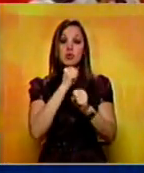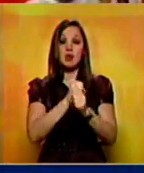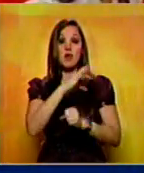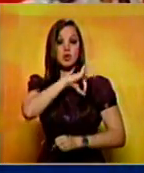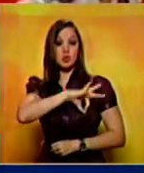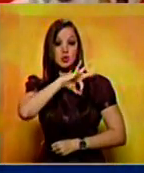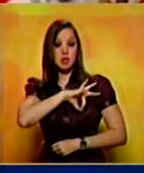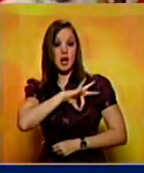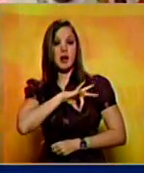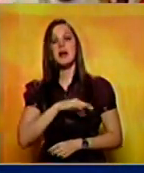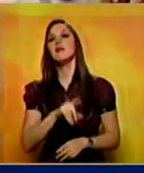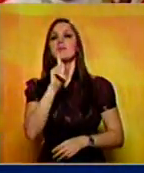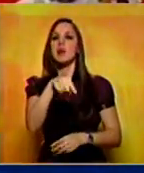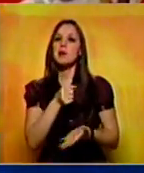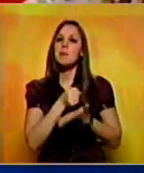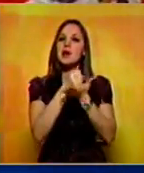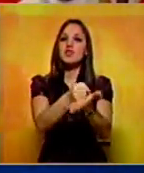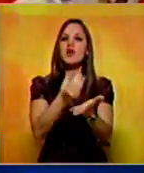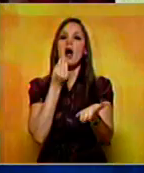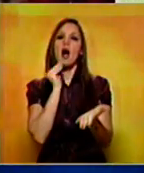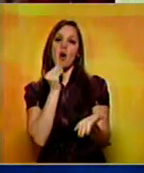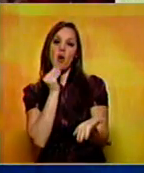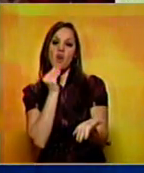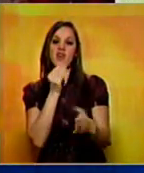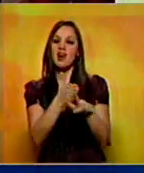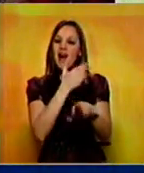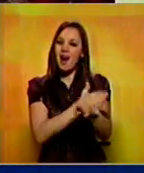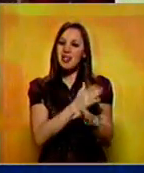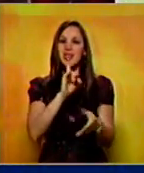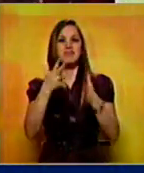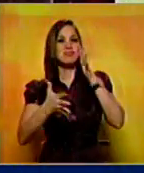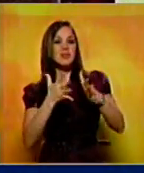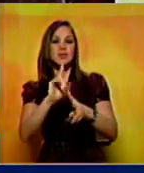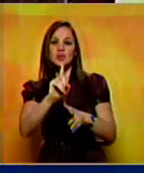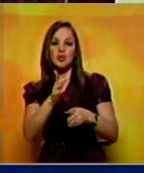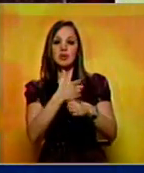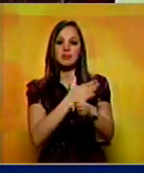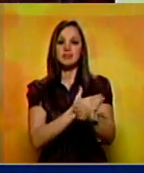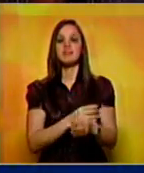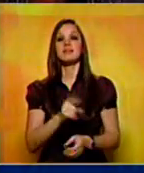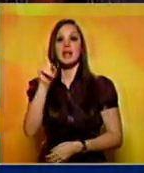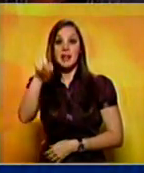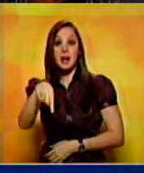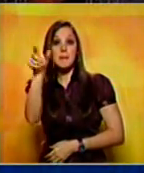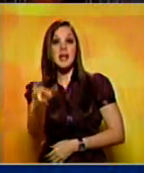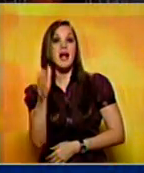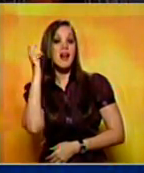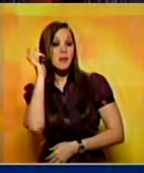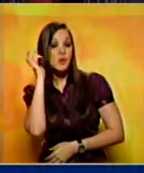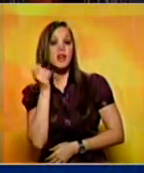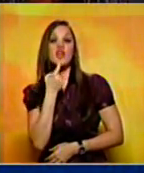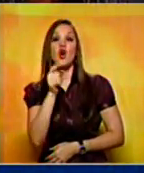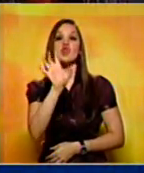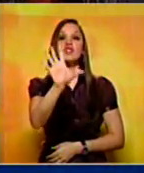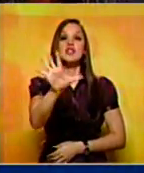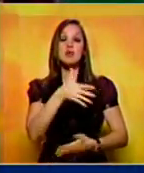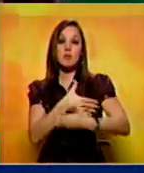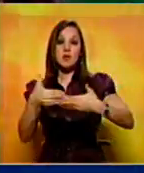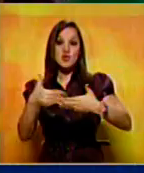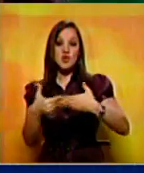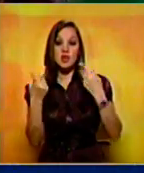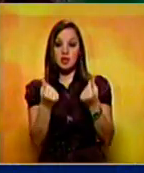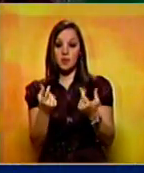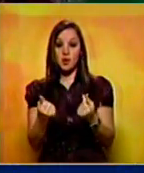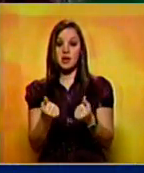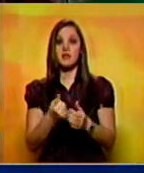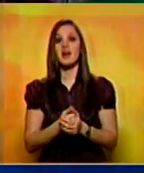la prevención del delito es lo más importante. Por su parte, la alta comisionada para la paz, Isis Ochoa, anunció la inversión de 5 millones de bolívares en núcleos